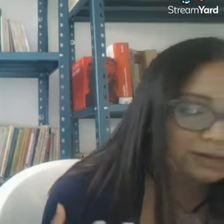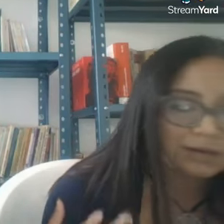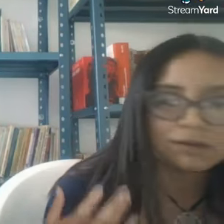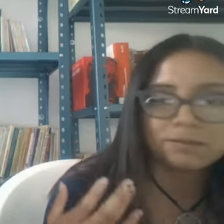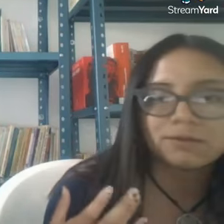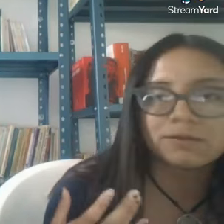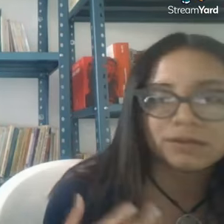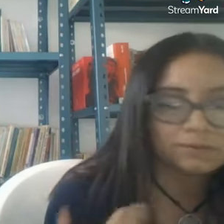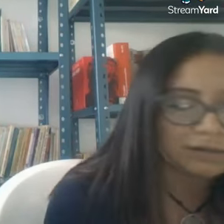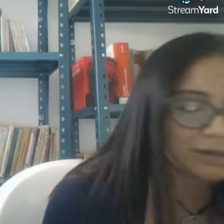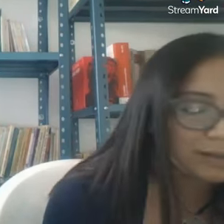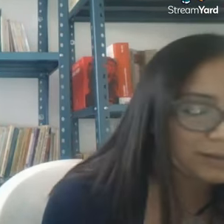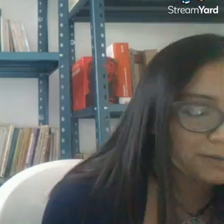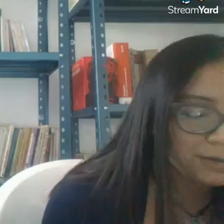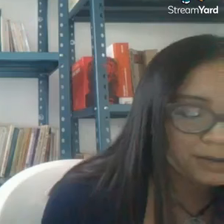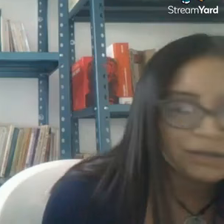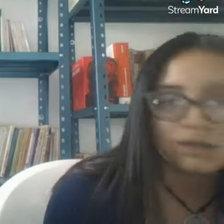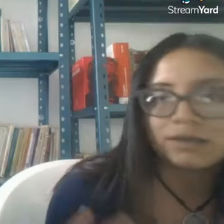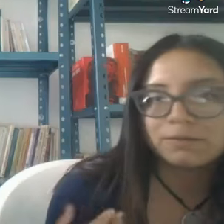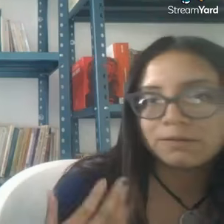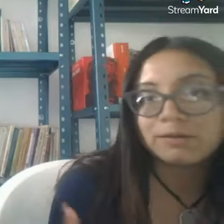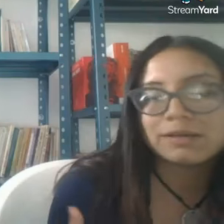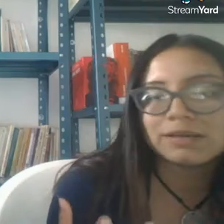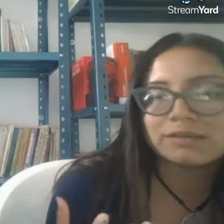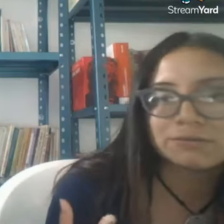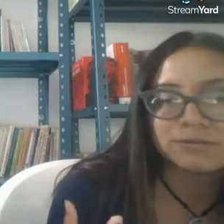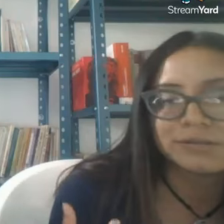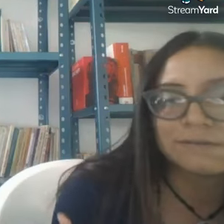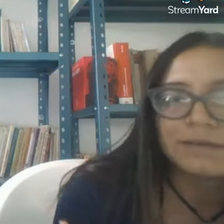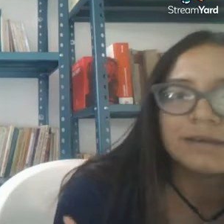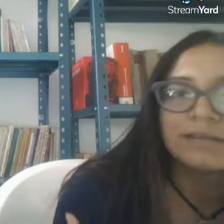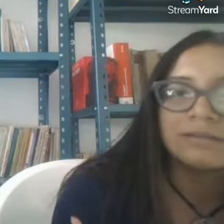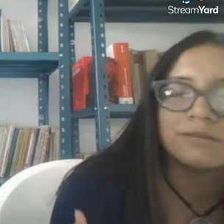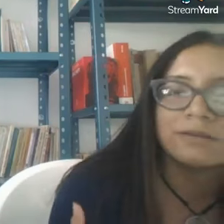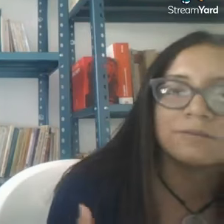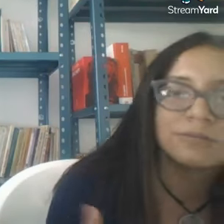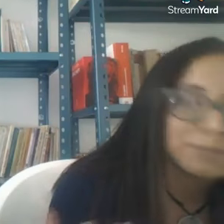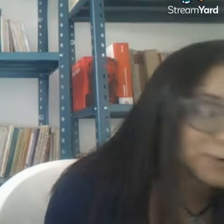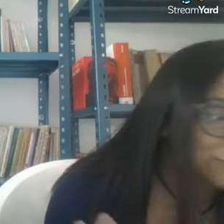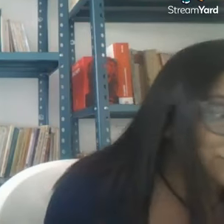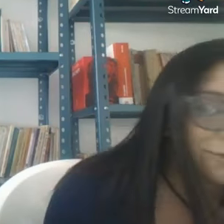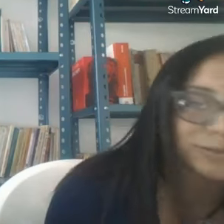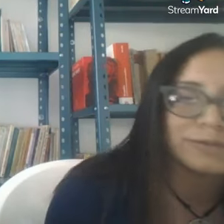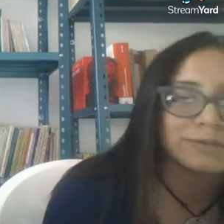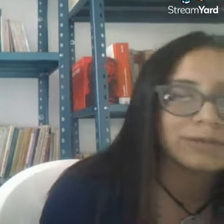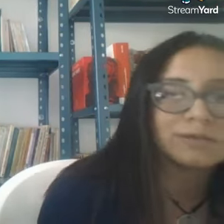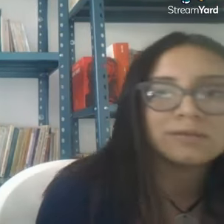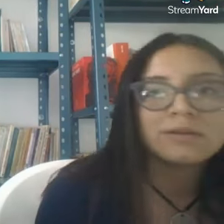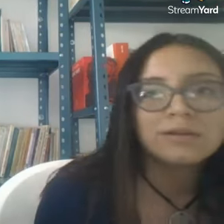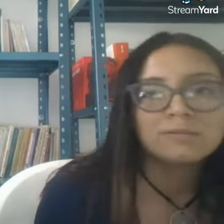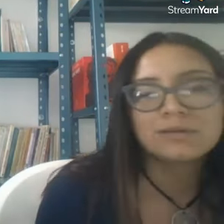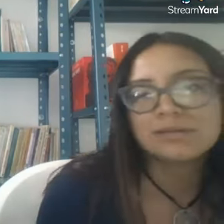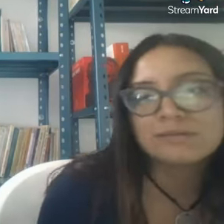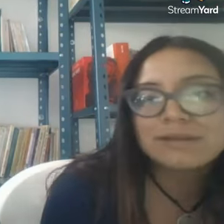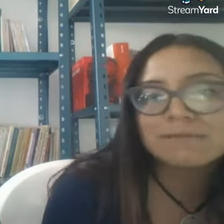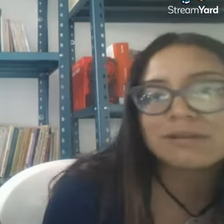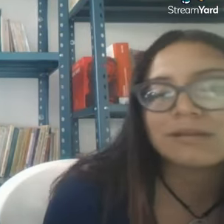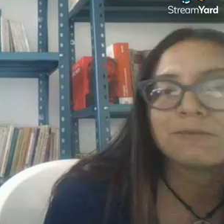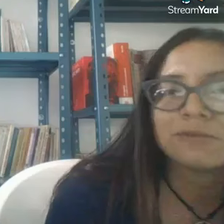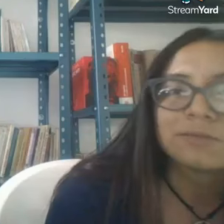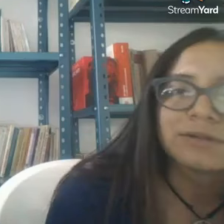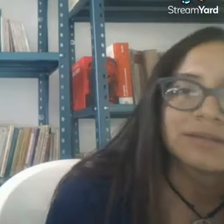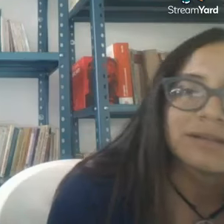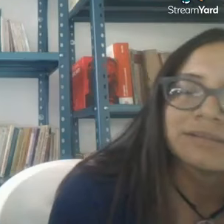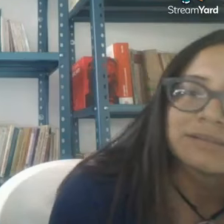¿no? El cambio invernadero. Y bueno, aquí se justifica diciendo que votó por todos, ¿no? Cuando, pues,